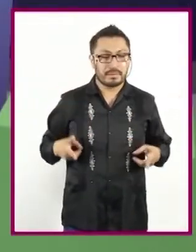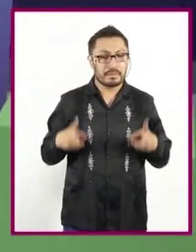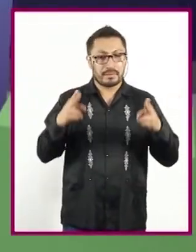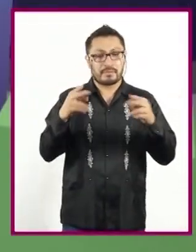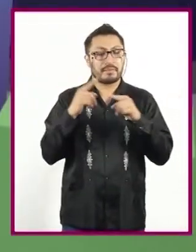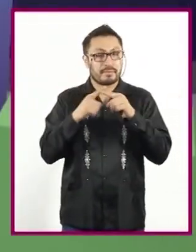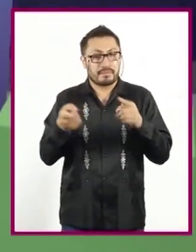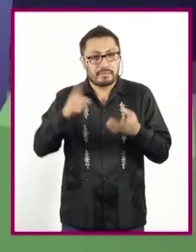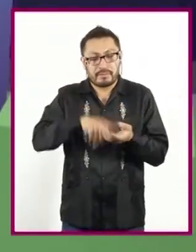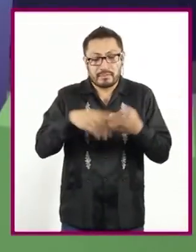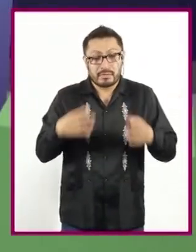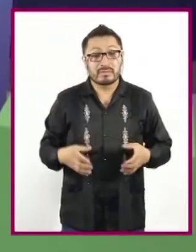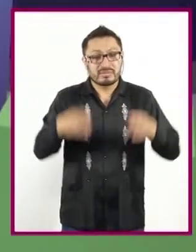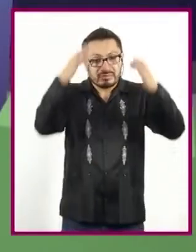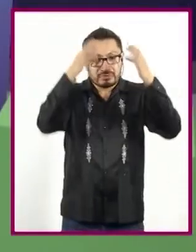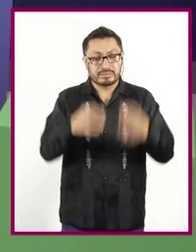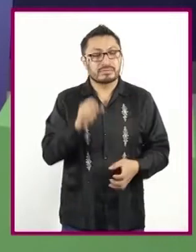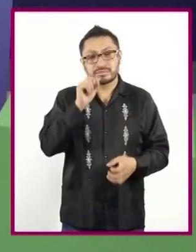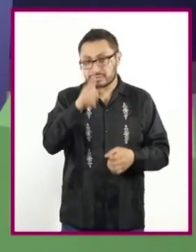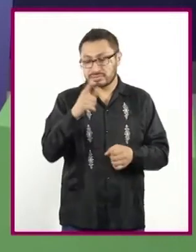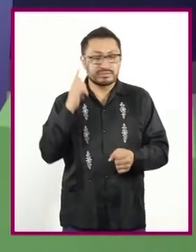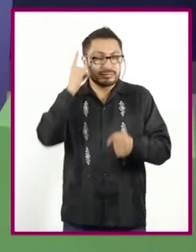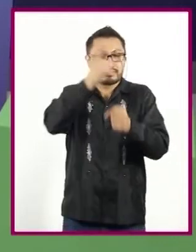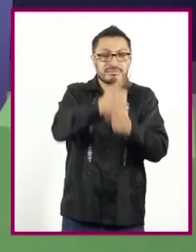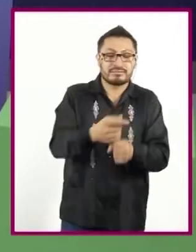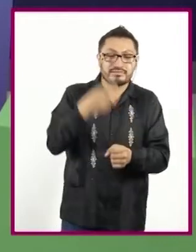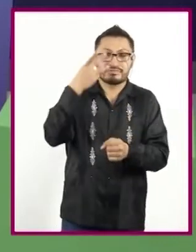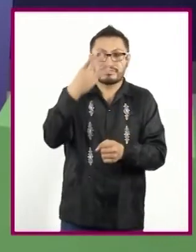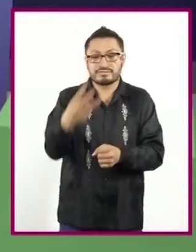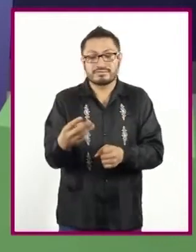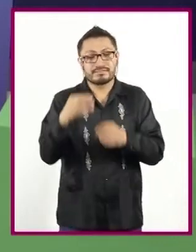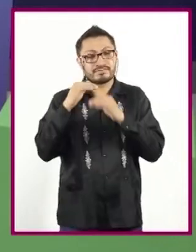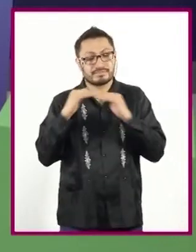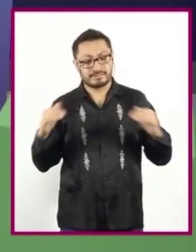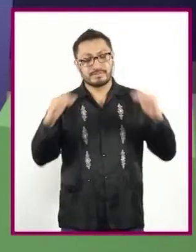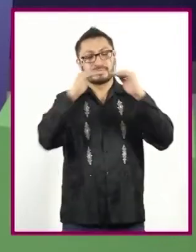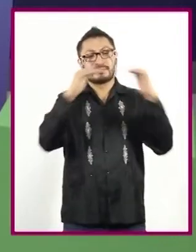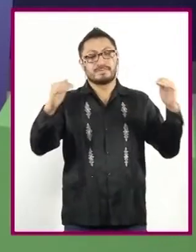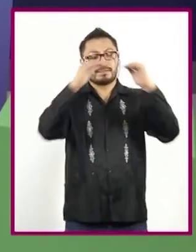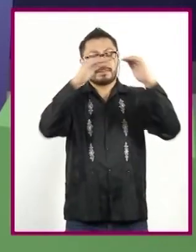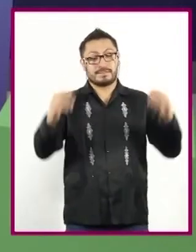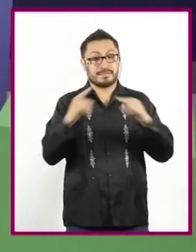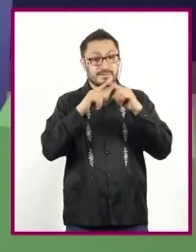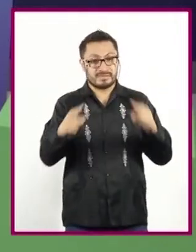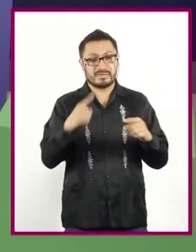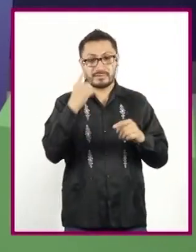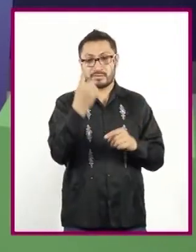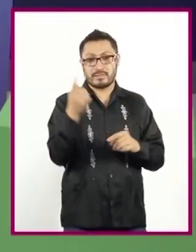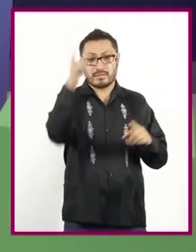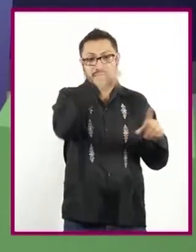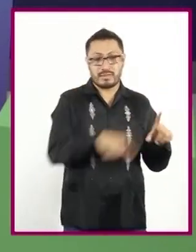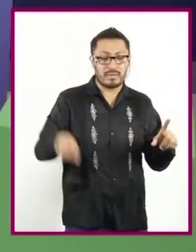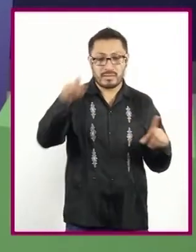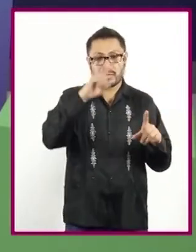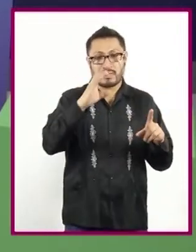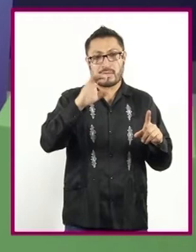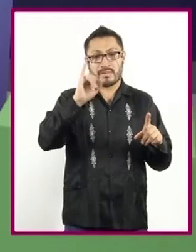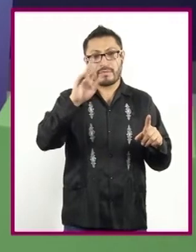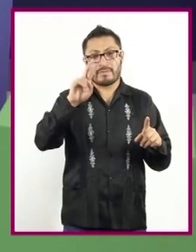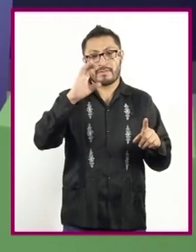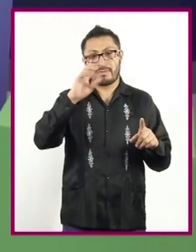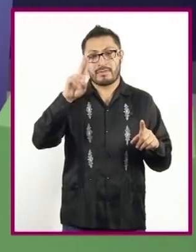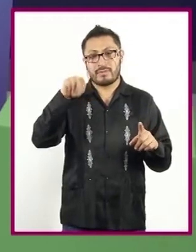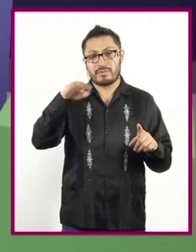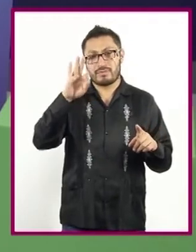al cilindro, también se encuentran 3 superficies distintas, una circunferencia, una elipse y